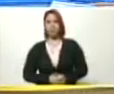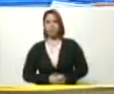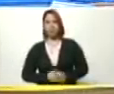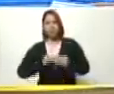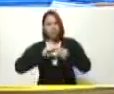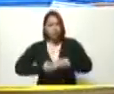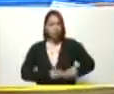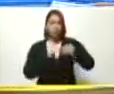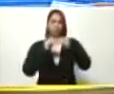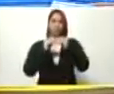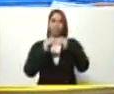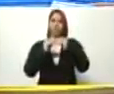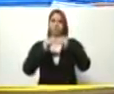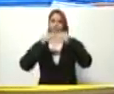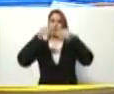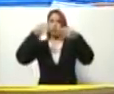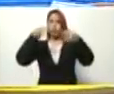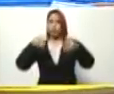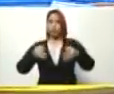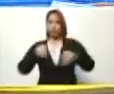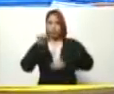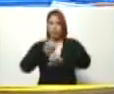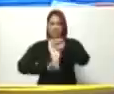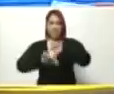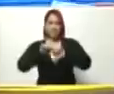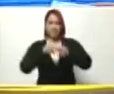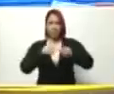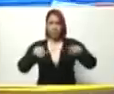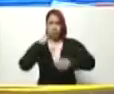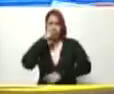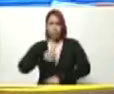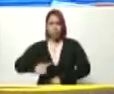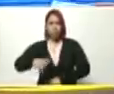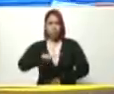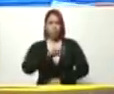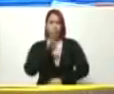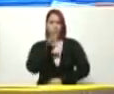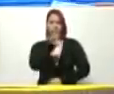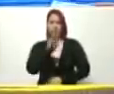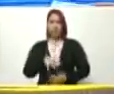ajustado a la realidad para defender el territorio, al pueblo y a la patria.